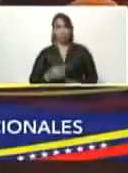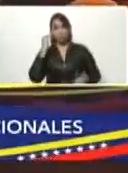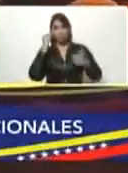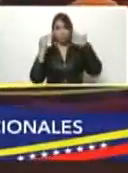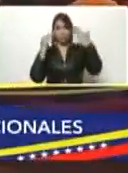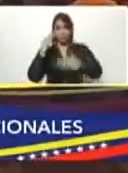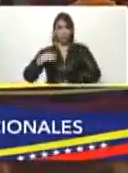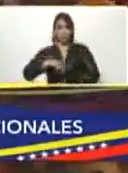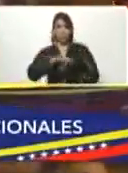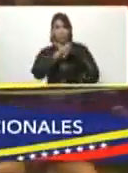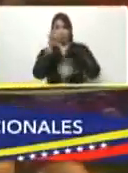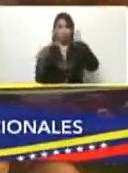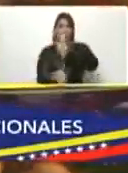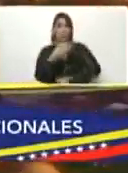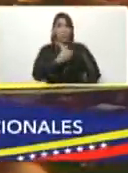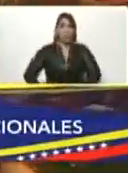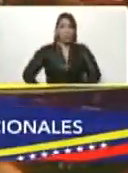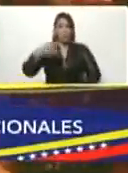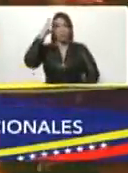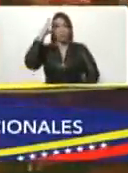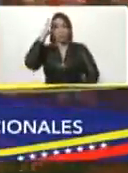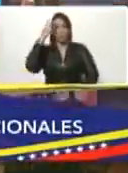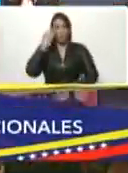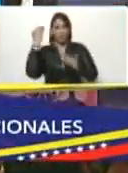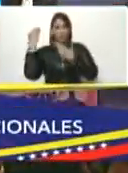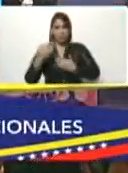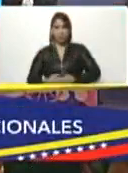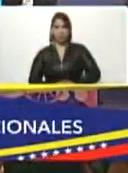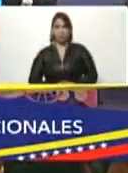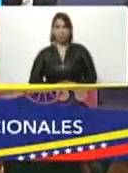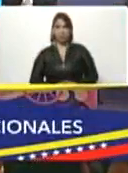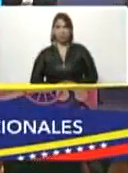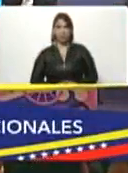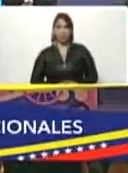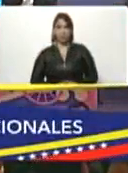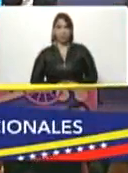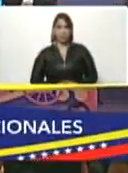Saludar a nuestra vicepresidenta ejecutiva, Delcy Eloína